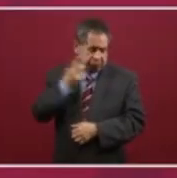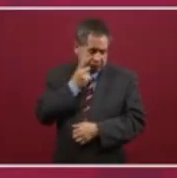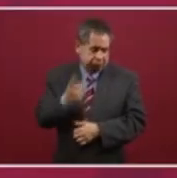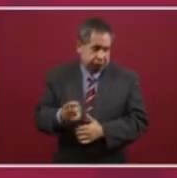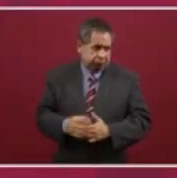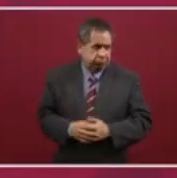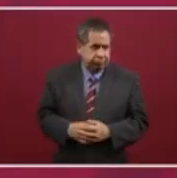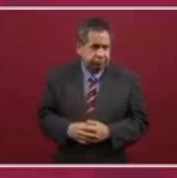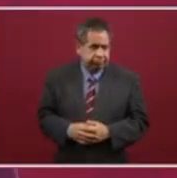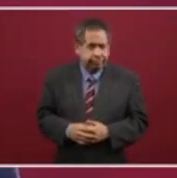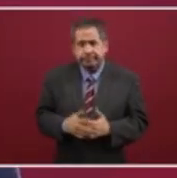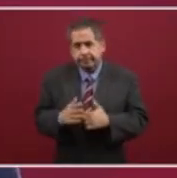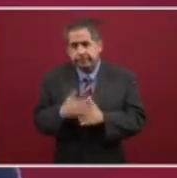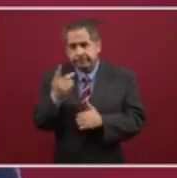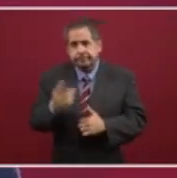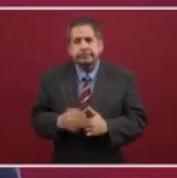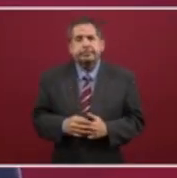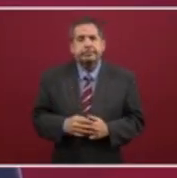porque